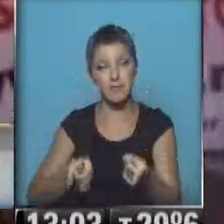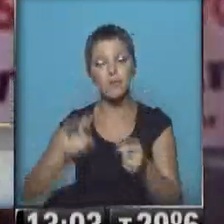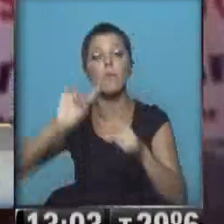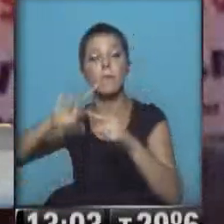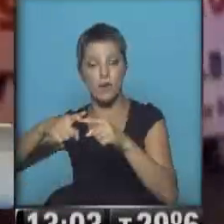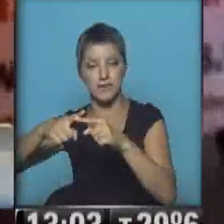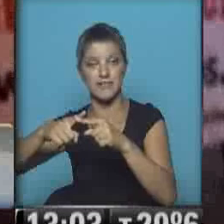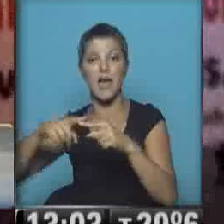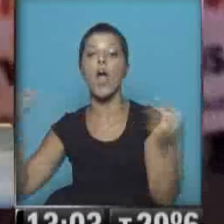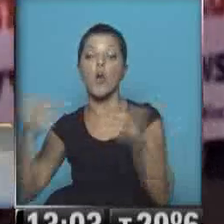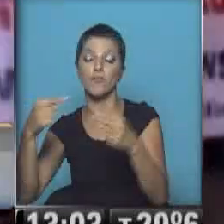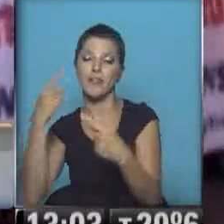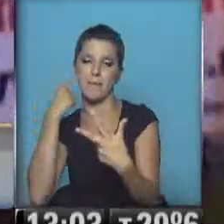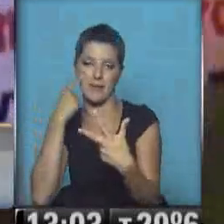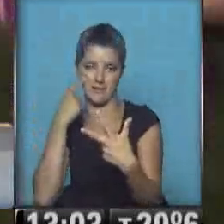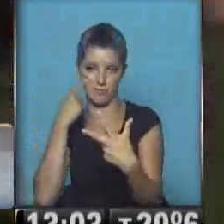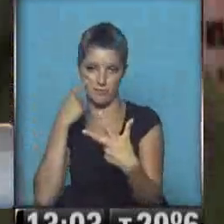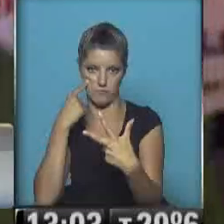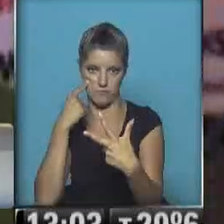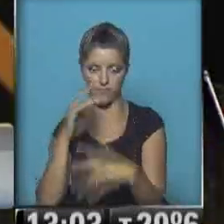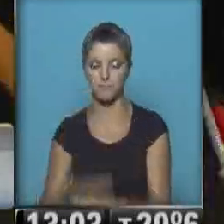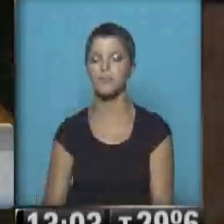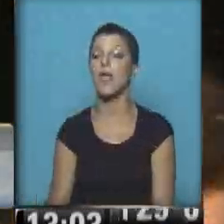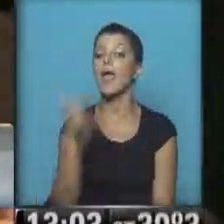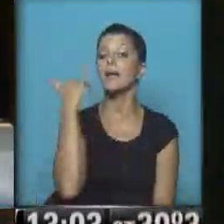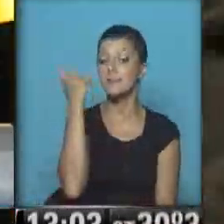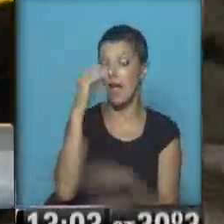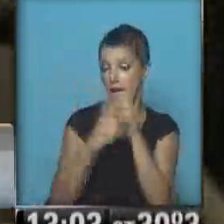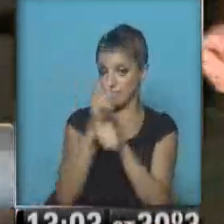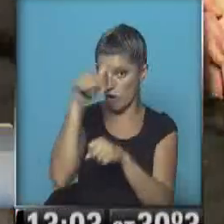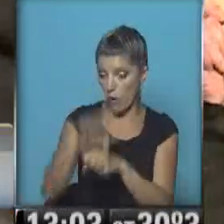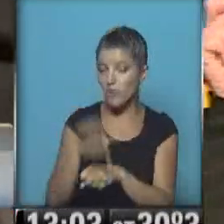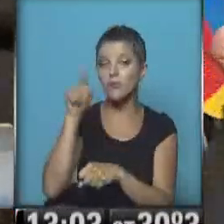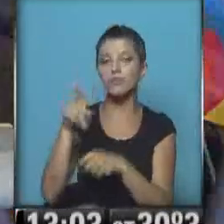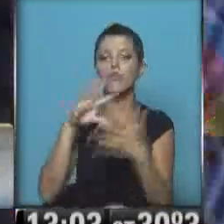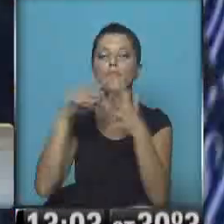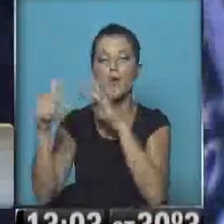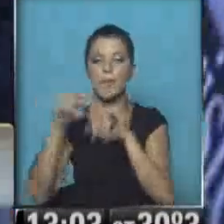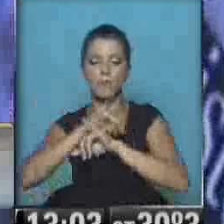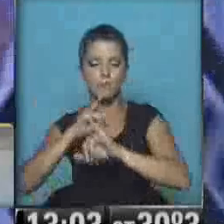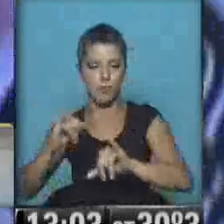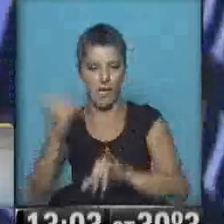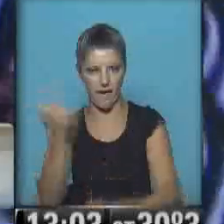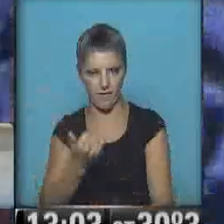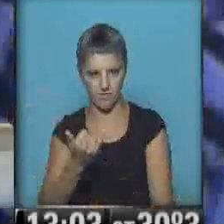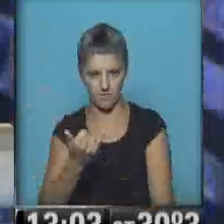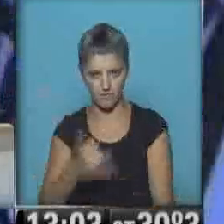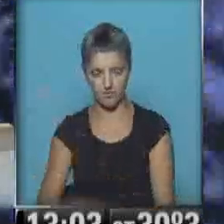política antimigratoria. Ya tienen, entonces, su chivo expiatorio.